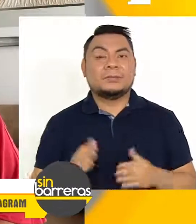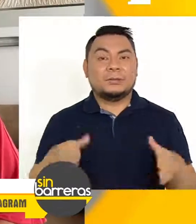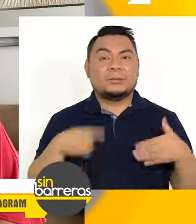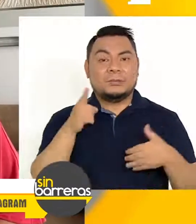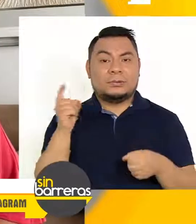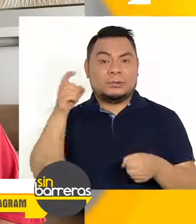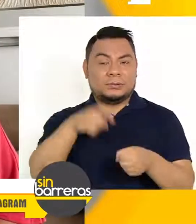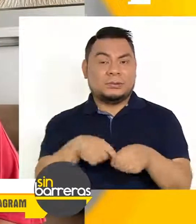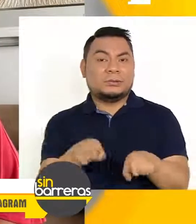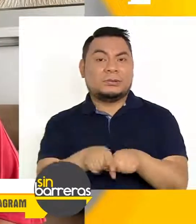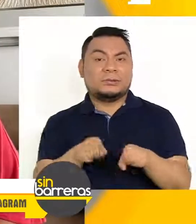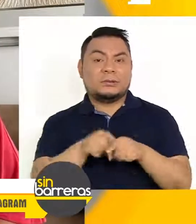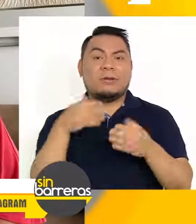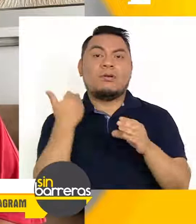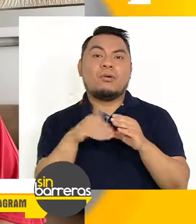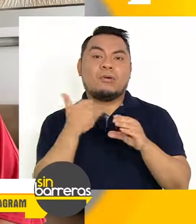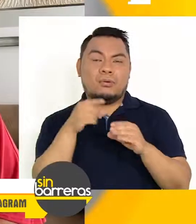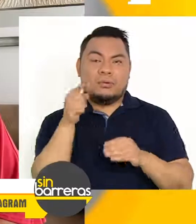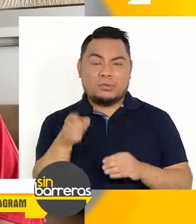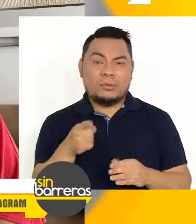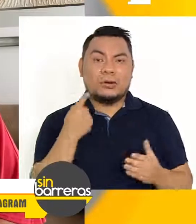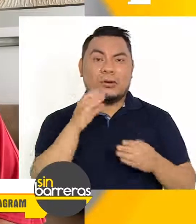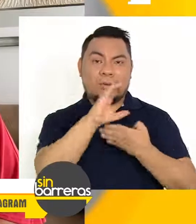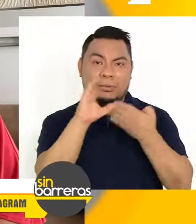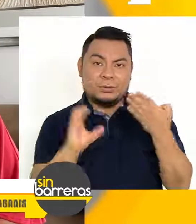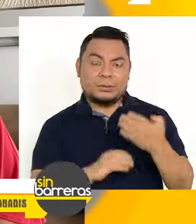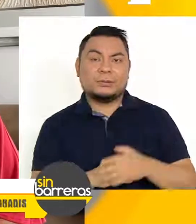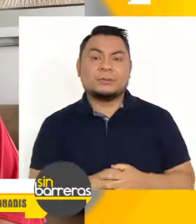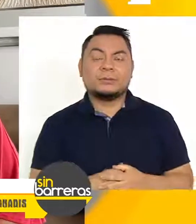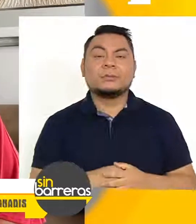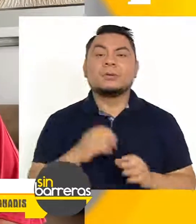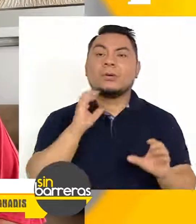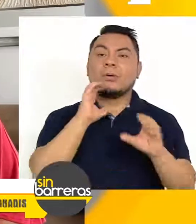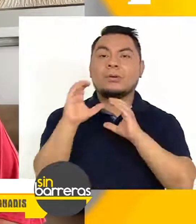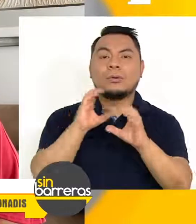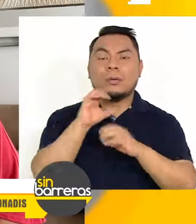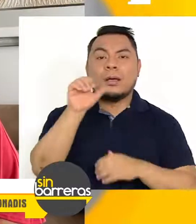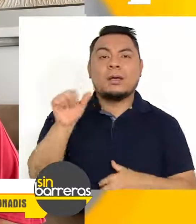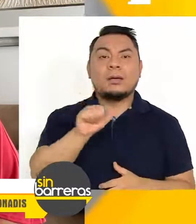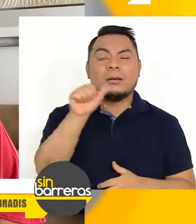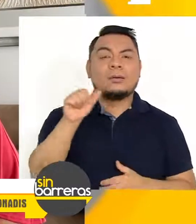@sinbarrerasoficial. Pueden escribir también al correo electrónico del CONADIS,